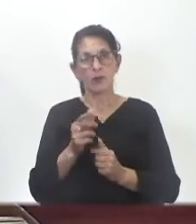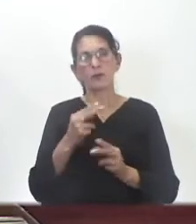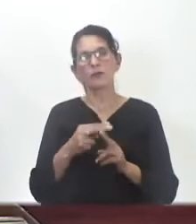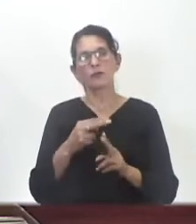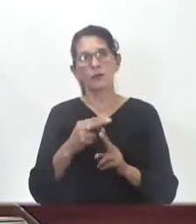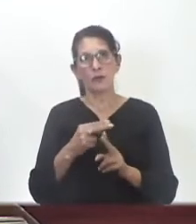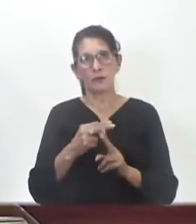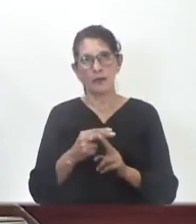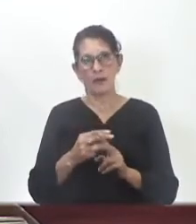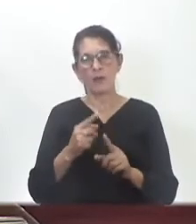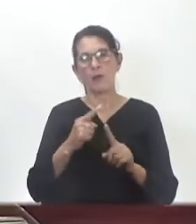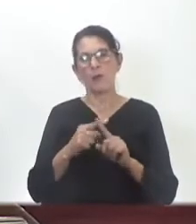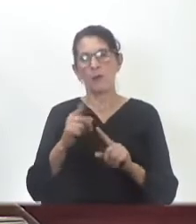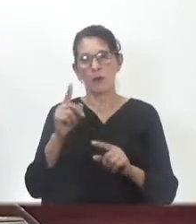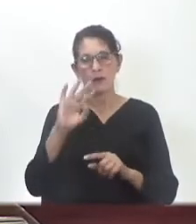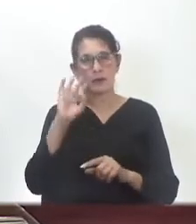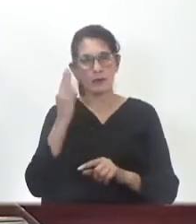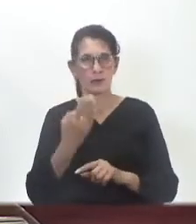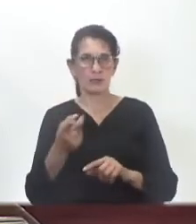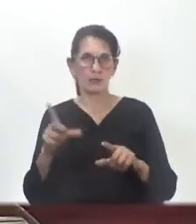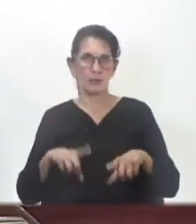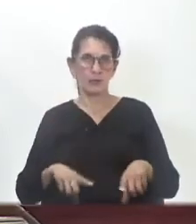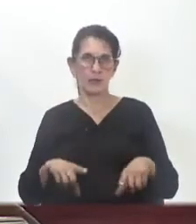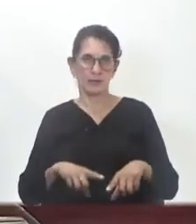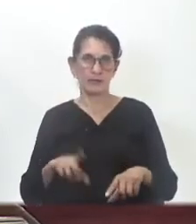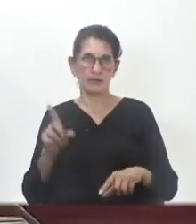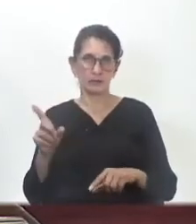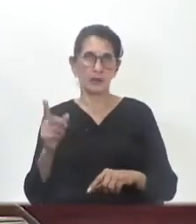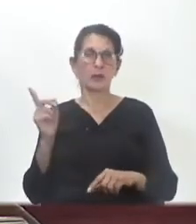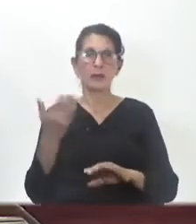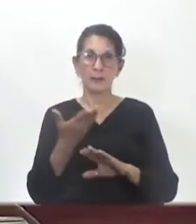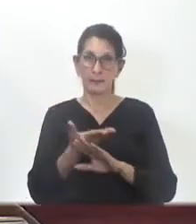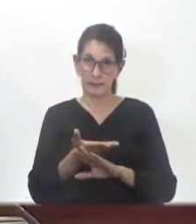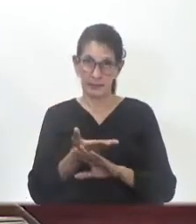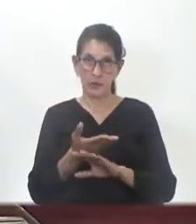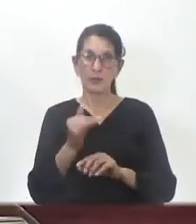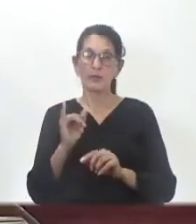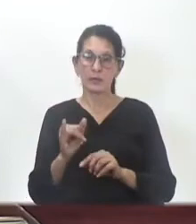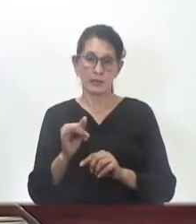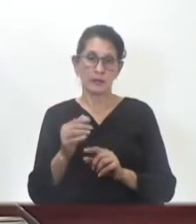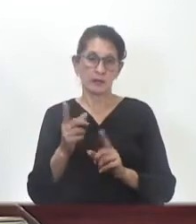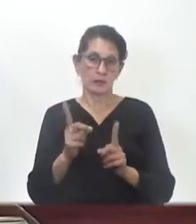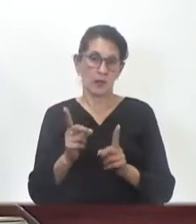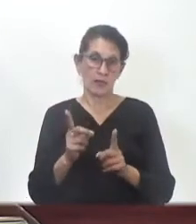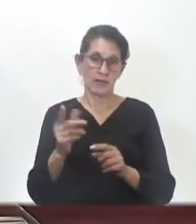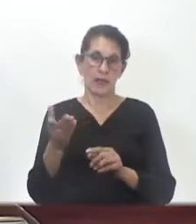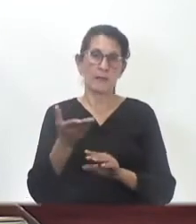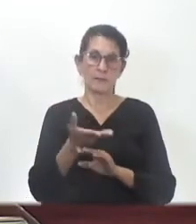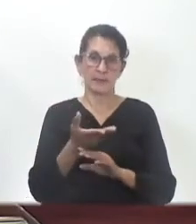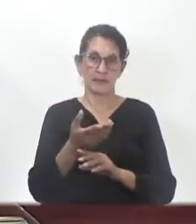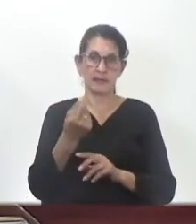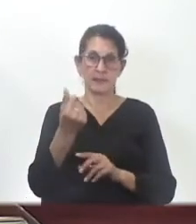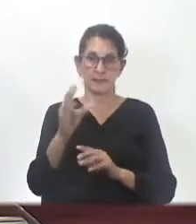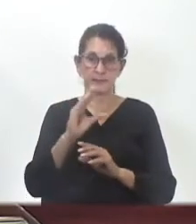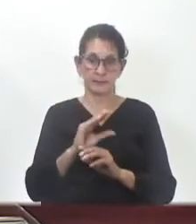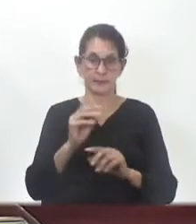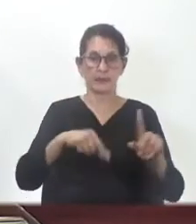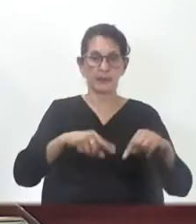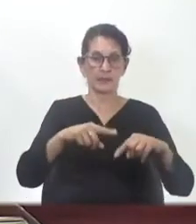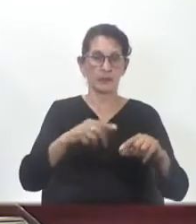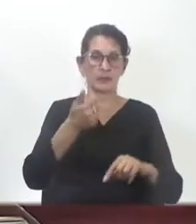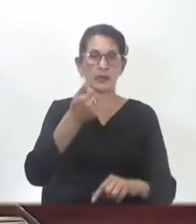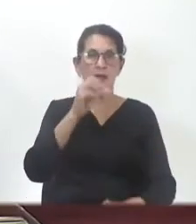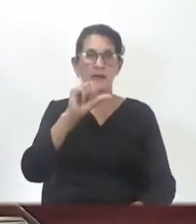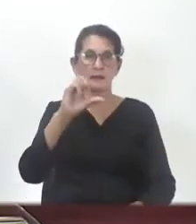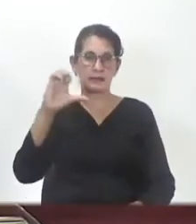nombrado y reconocido por el ministro, que ha pedido y pide recursos a ACE y genera las gestiones.